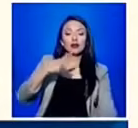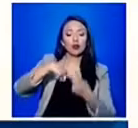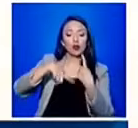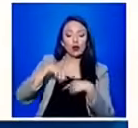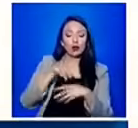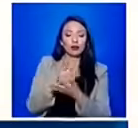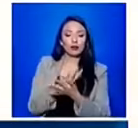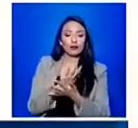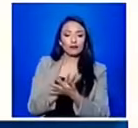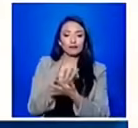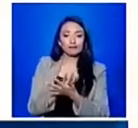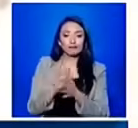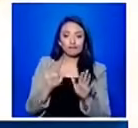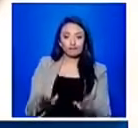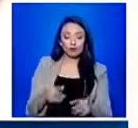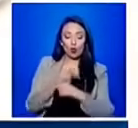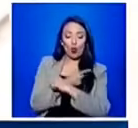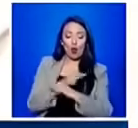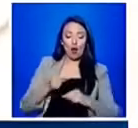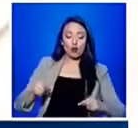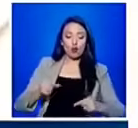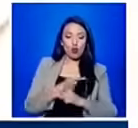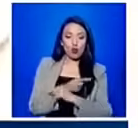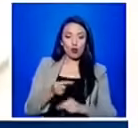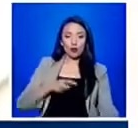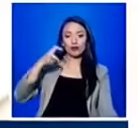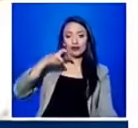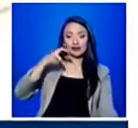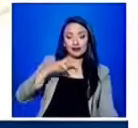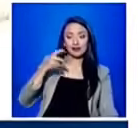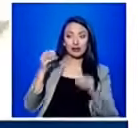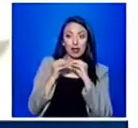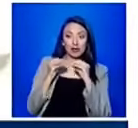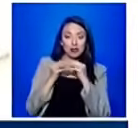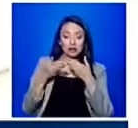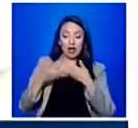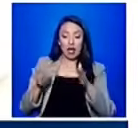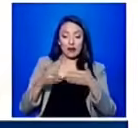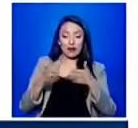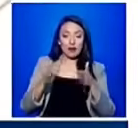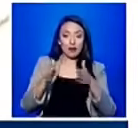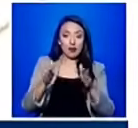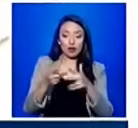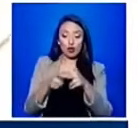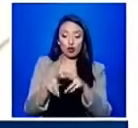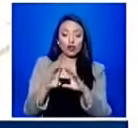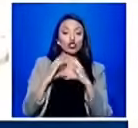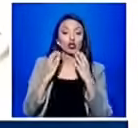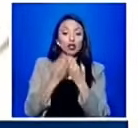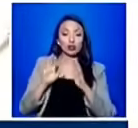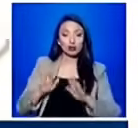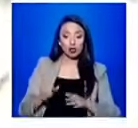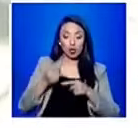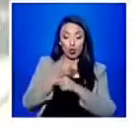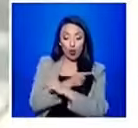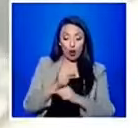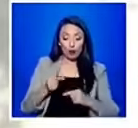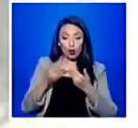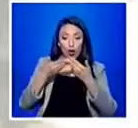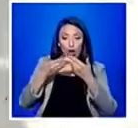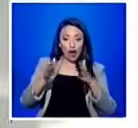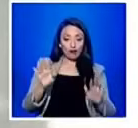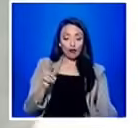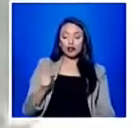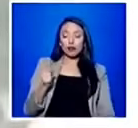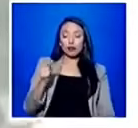la tranquilidad, la normalidad, precisamente cuando se necesita más vías en esta época de inicio de clases. La avenida Los Conquistadores